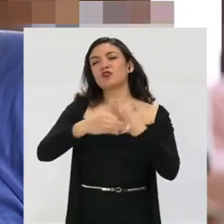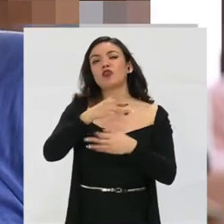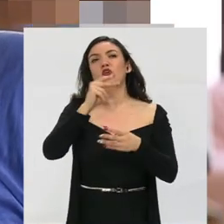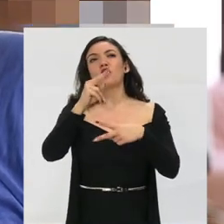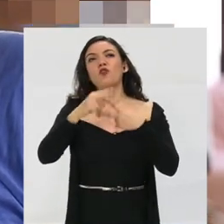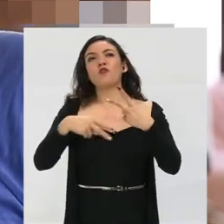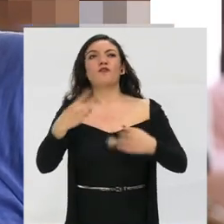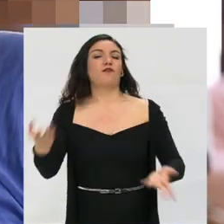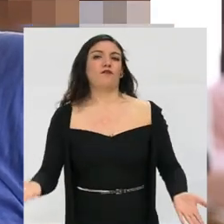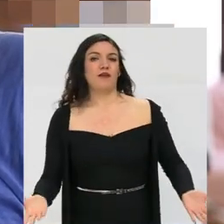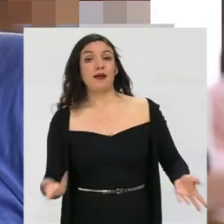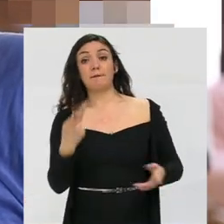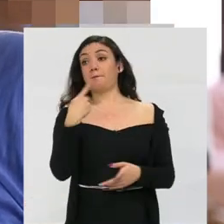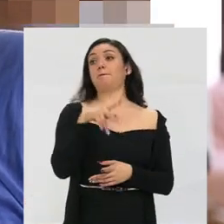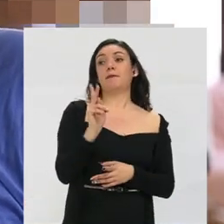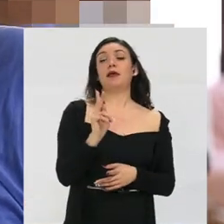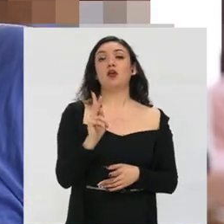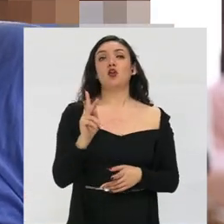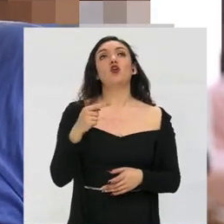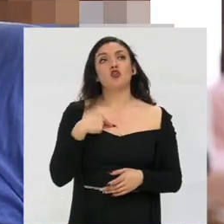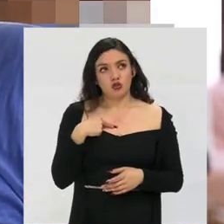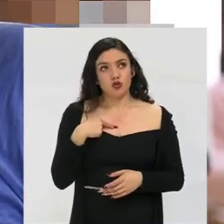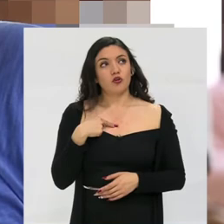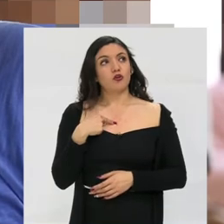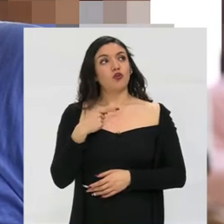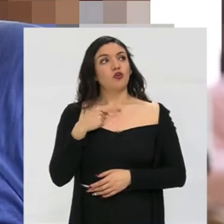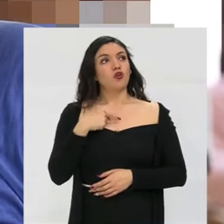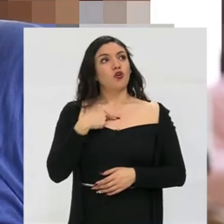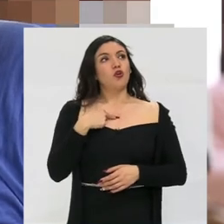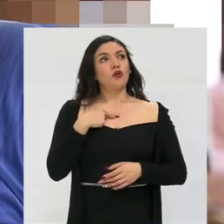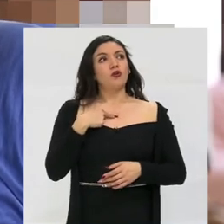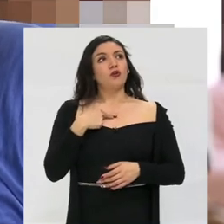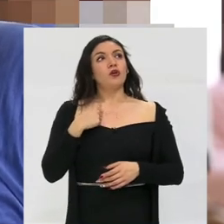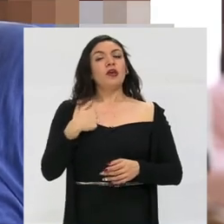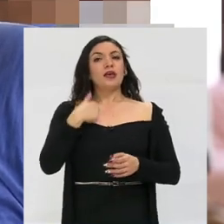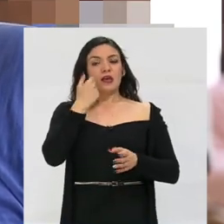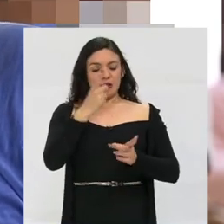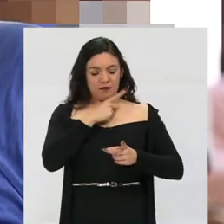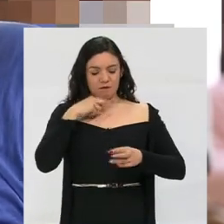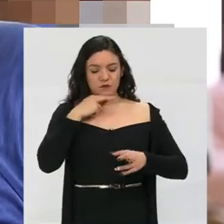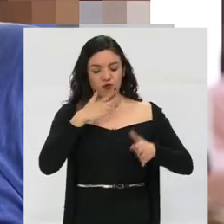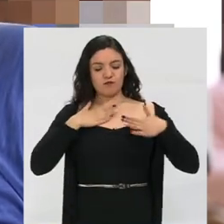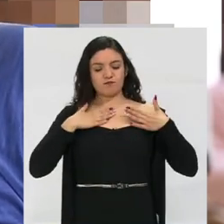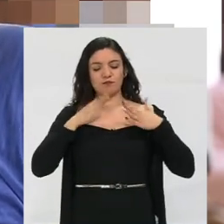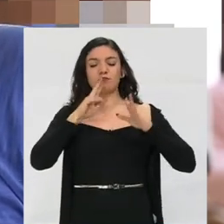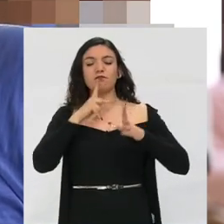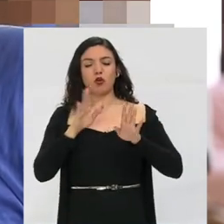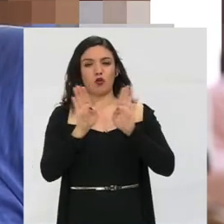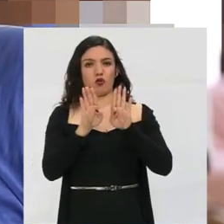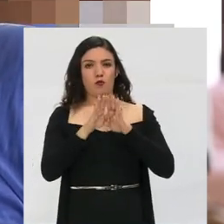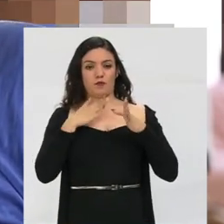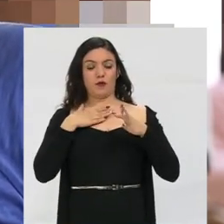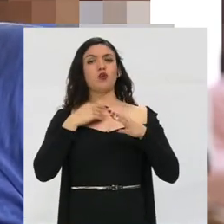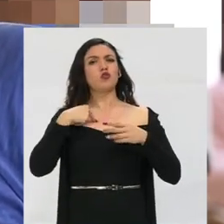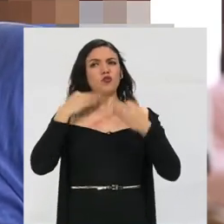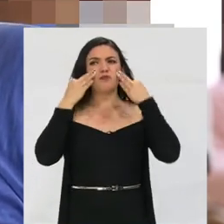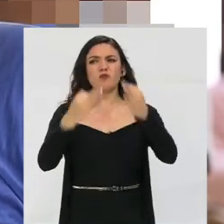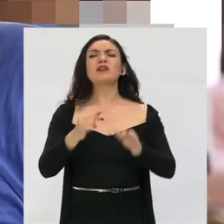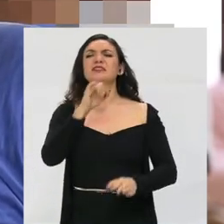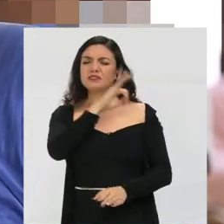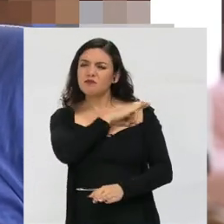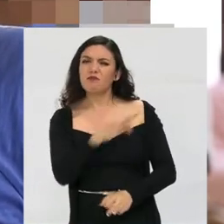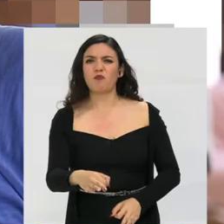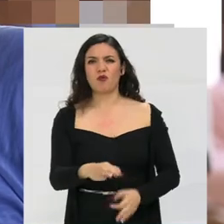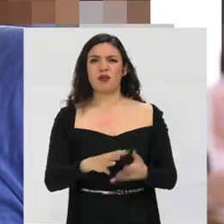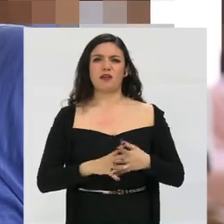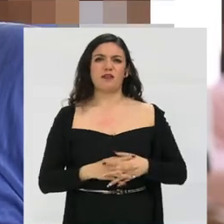y todo eso, ¿verdad?, pues no va. Pero yo trato de estar bien conmigo misma, les demuestro